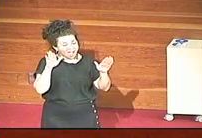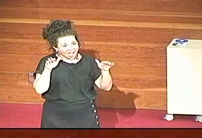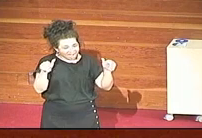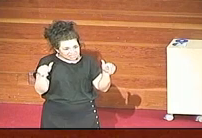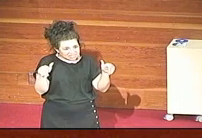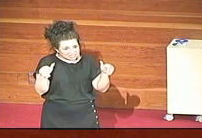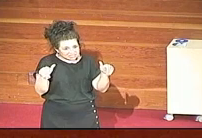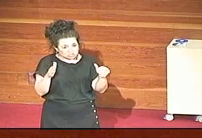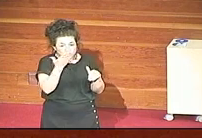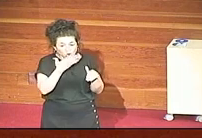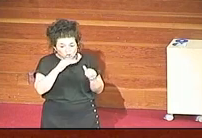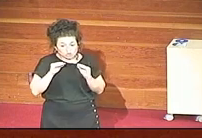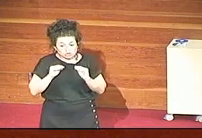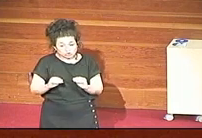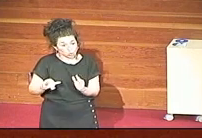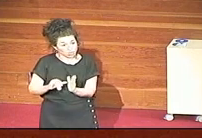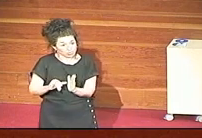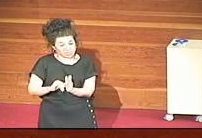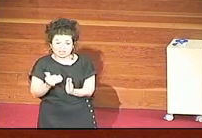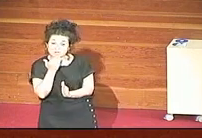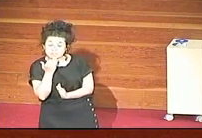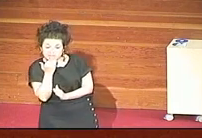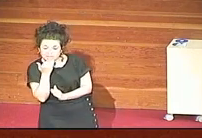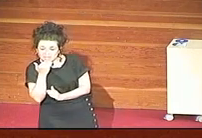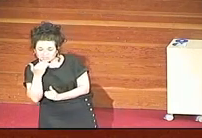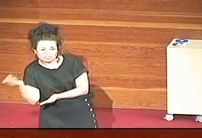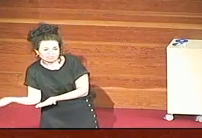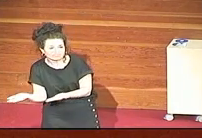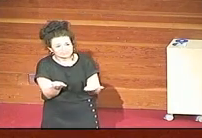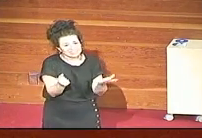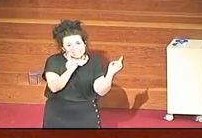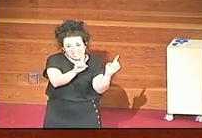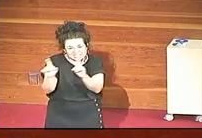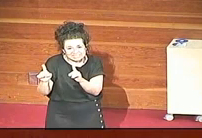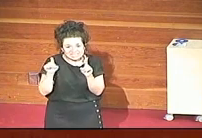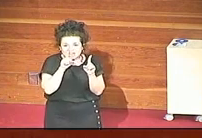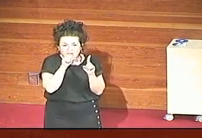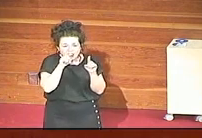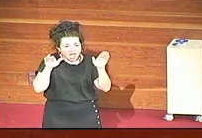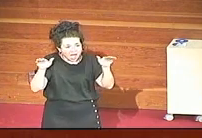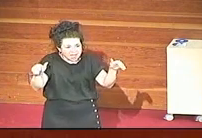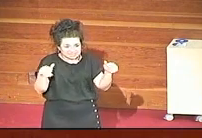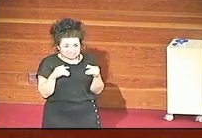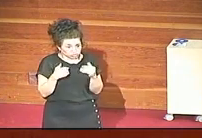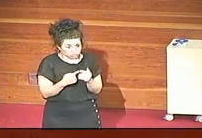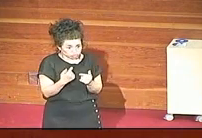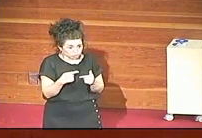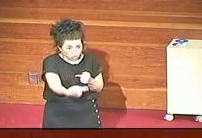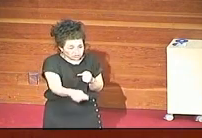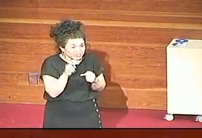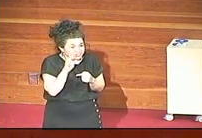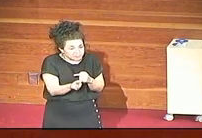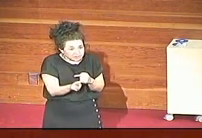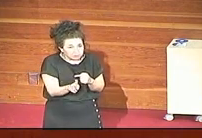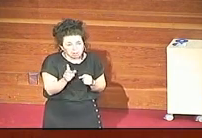más cercanos de su colegio para enseñarles los aves las aves que ven a diario y que no se fijan y a raíz de ahí bueno pues